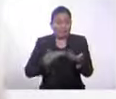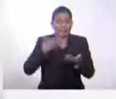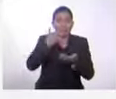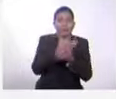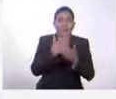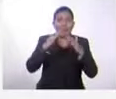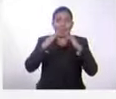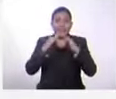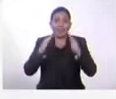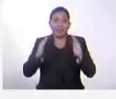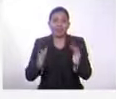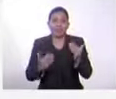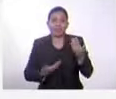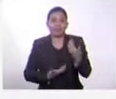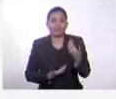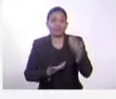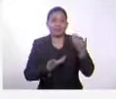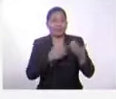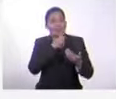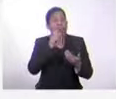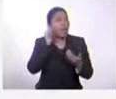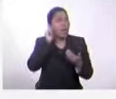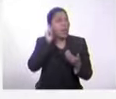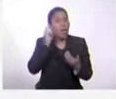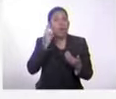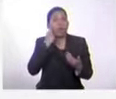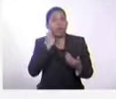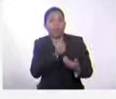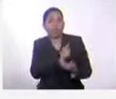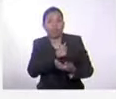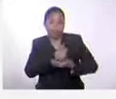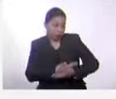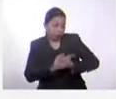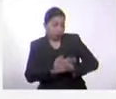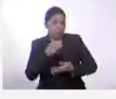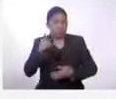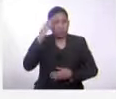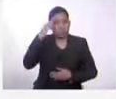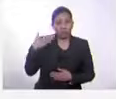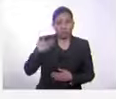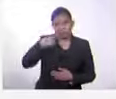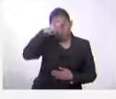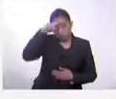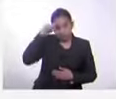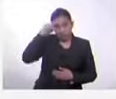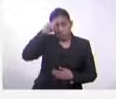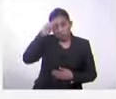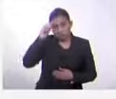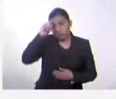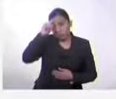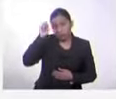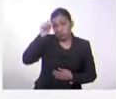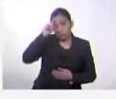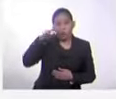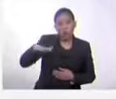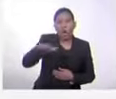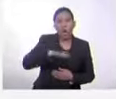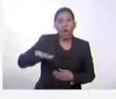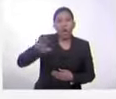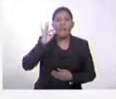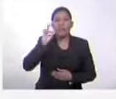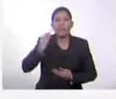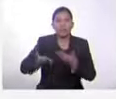casa. Su abuelita cuida del bebé mientras ella trabaja en una cafetería. Han